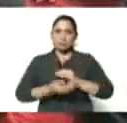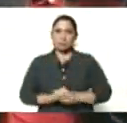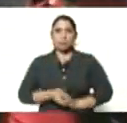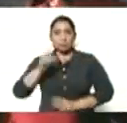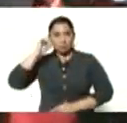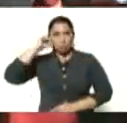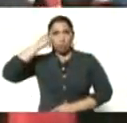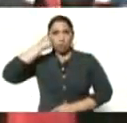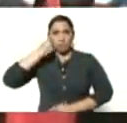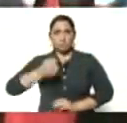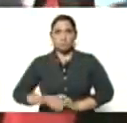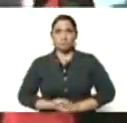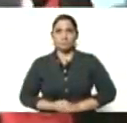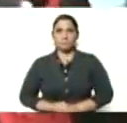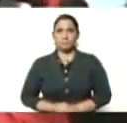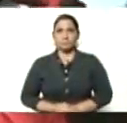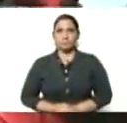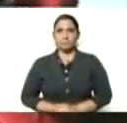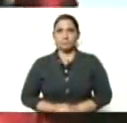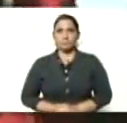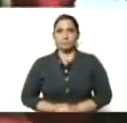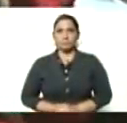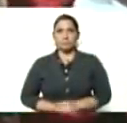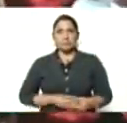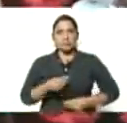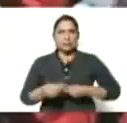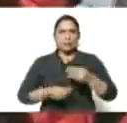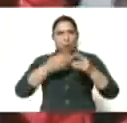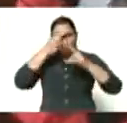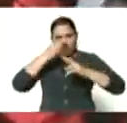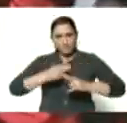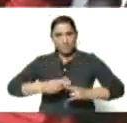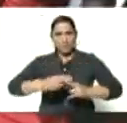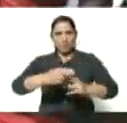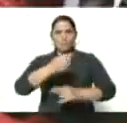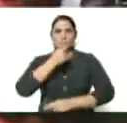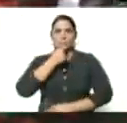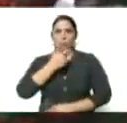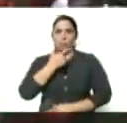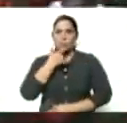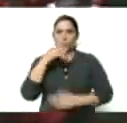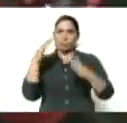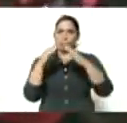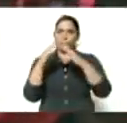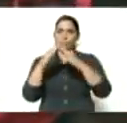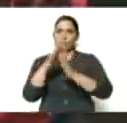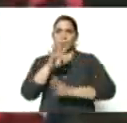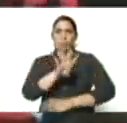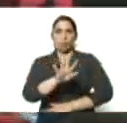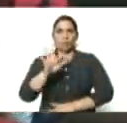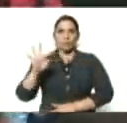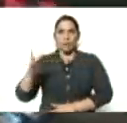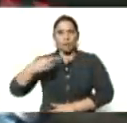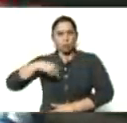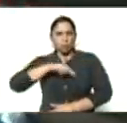recordar. Le hicieron un homenaje bien bonito en el cuartel de la montaña, estuve viendo todo el acto.